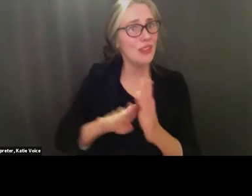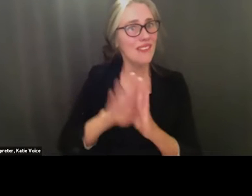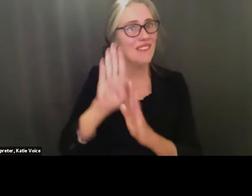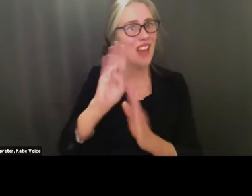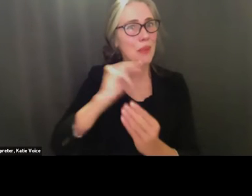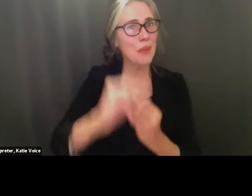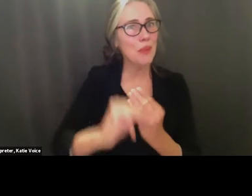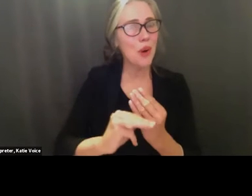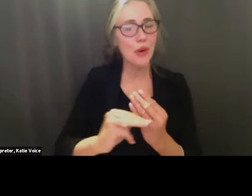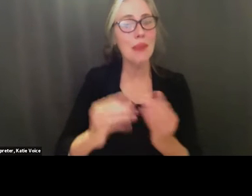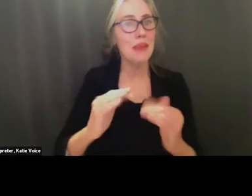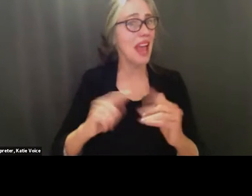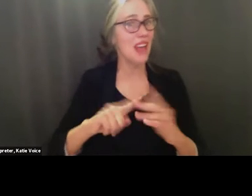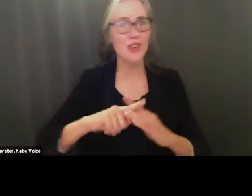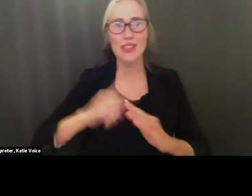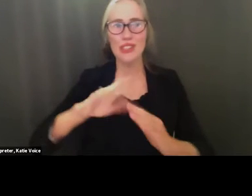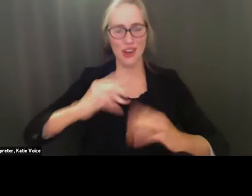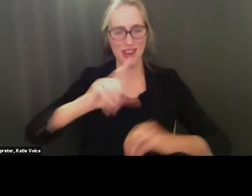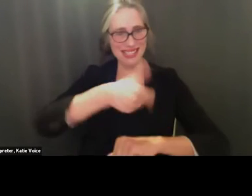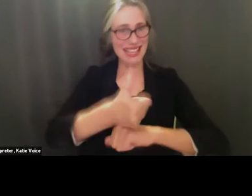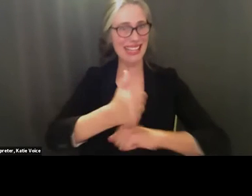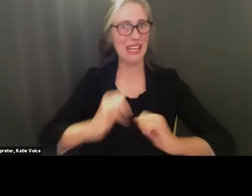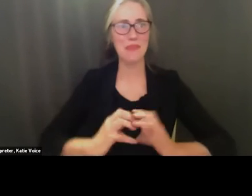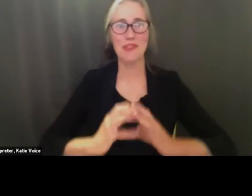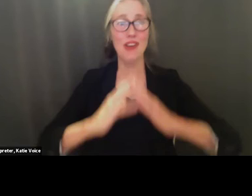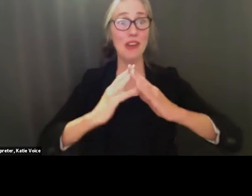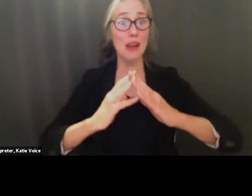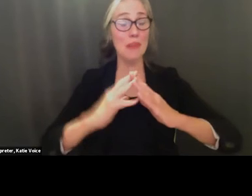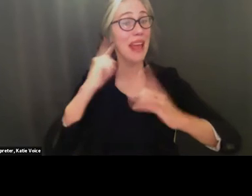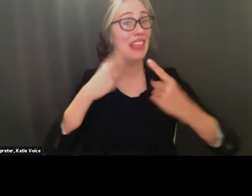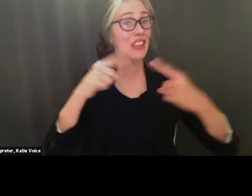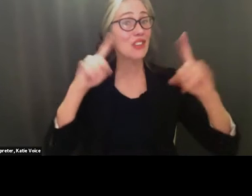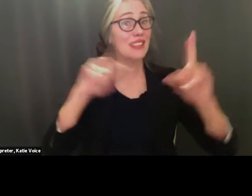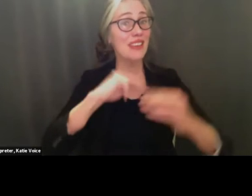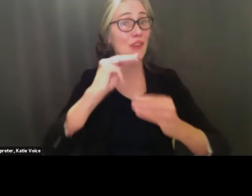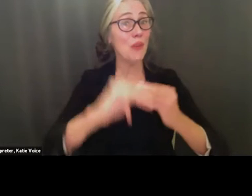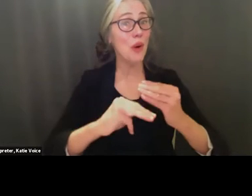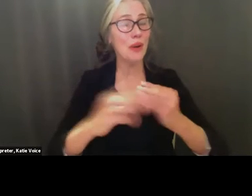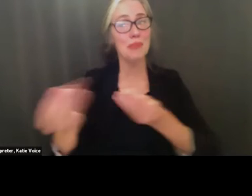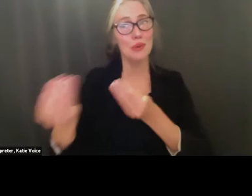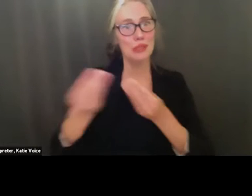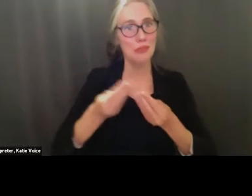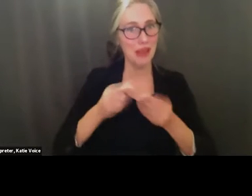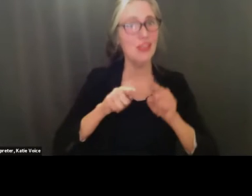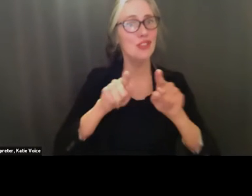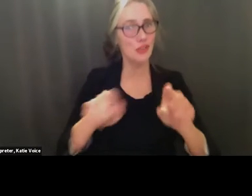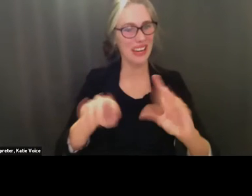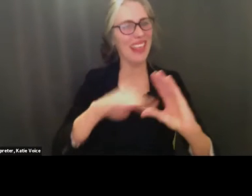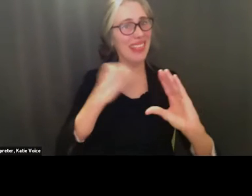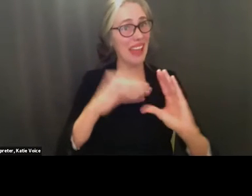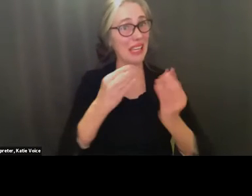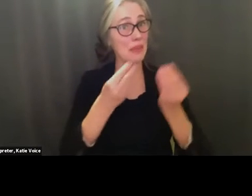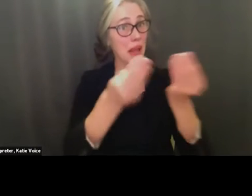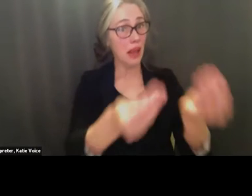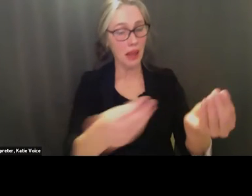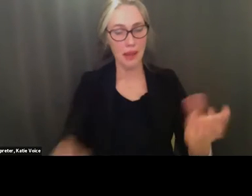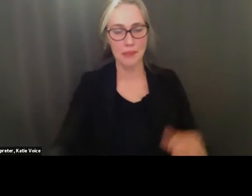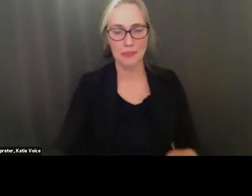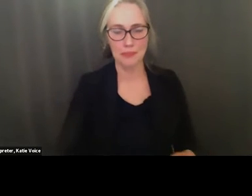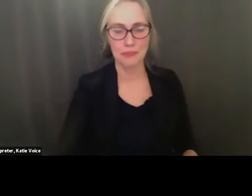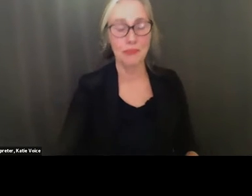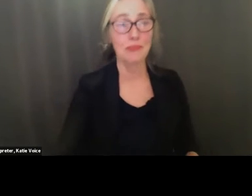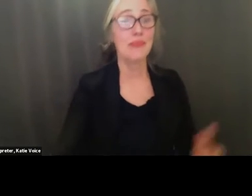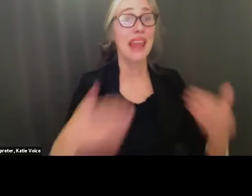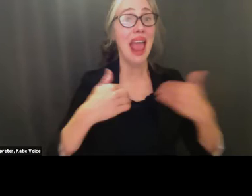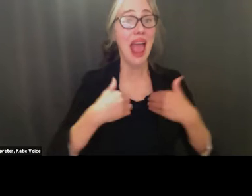puede desarrollar. Hemos tenido programas exitosos que les mencioné en